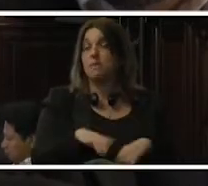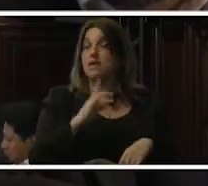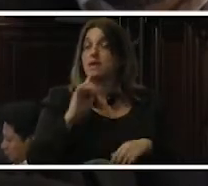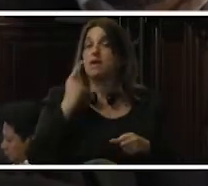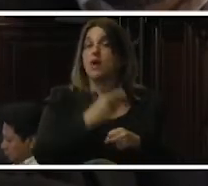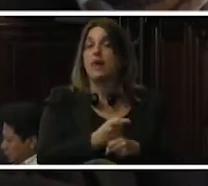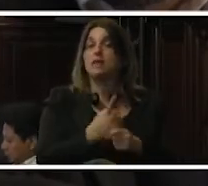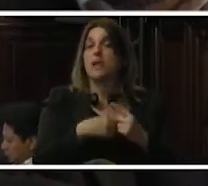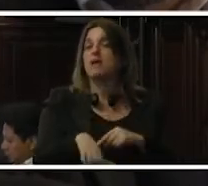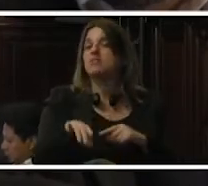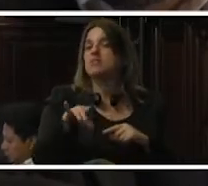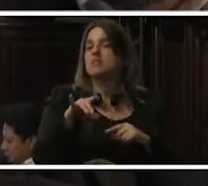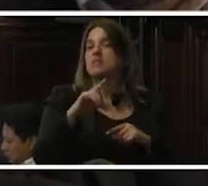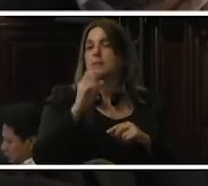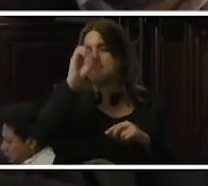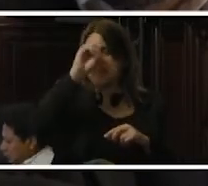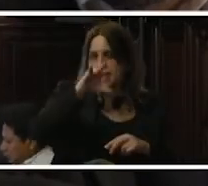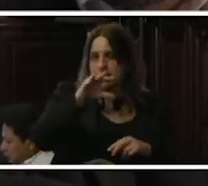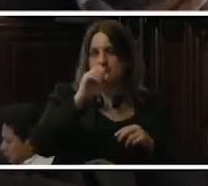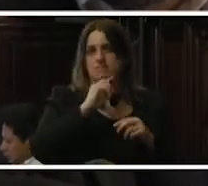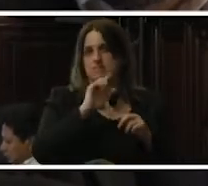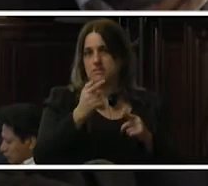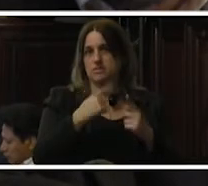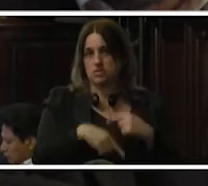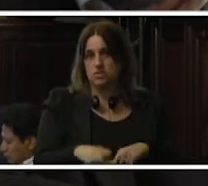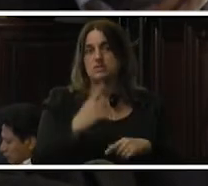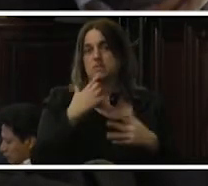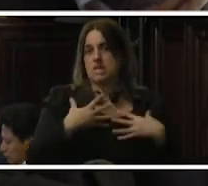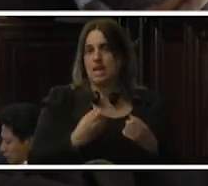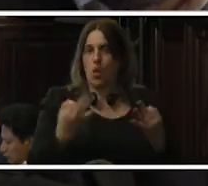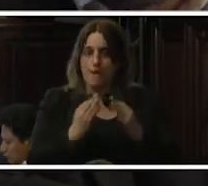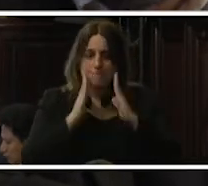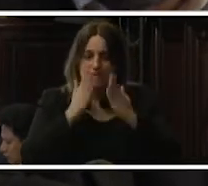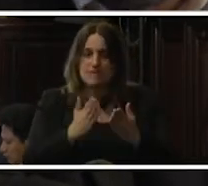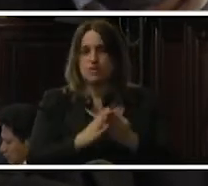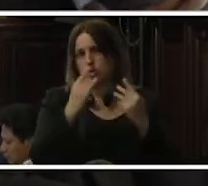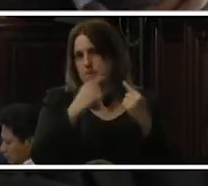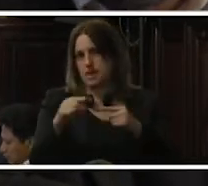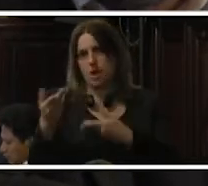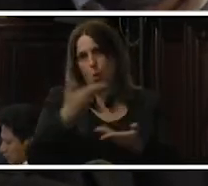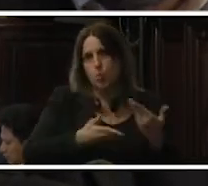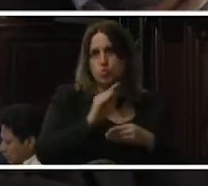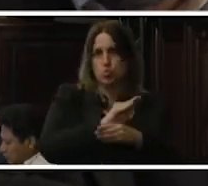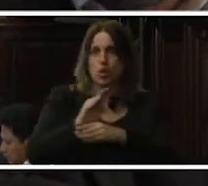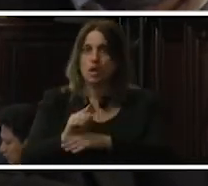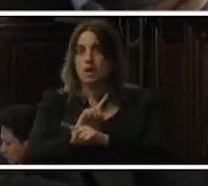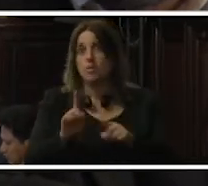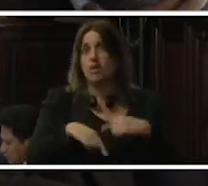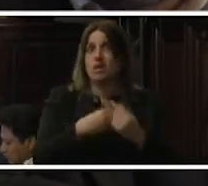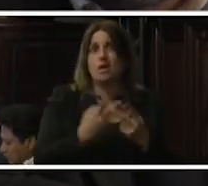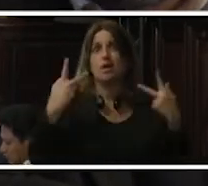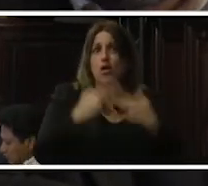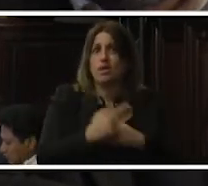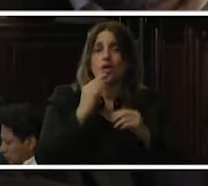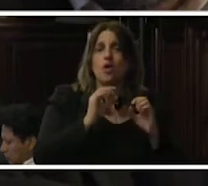minería ilegal, ampliar los servicios de salud específicos de carácter intercultural para evitar la expansión de enfermedades